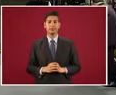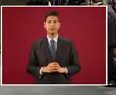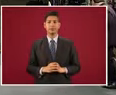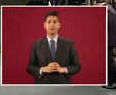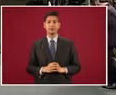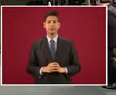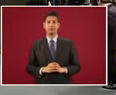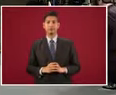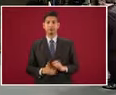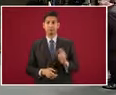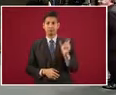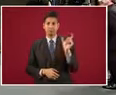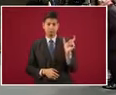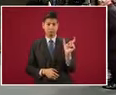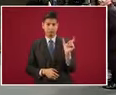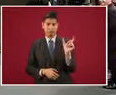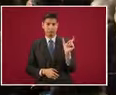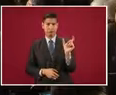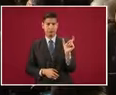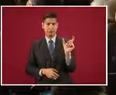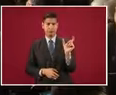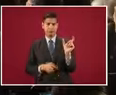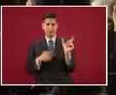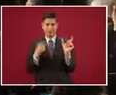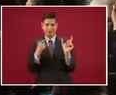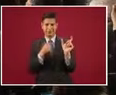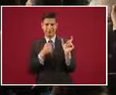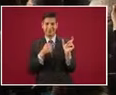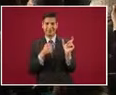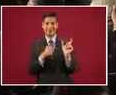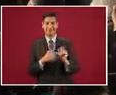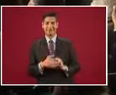El billete, el cachito.